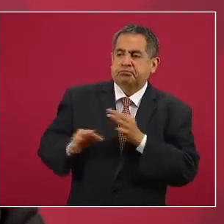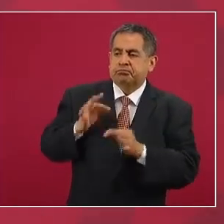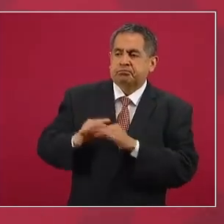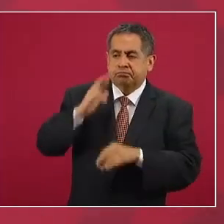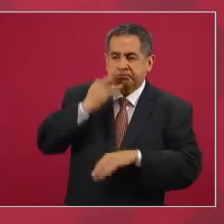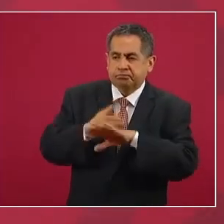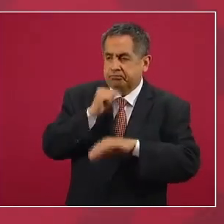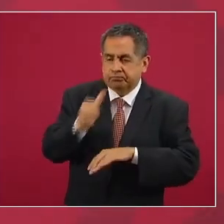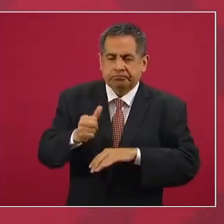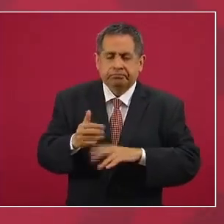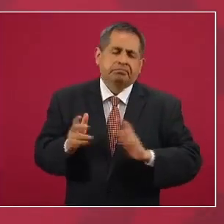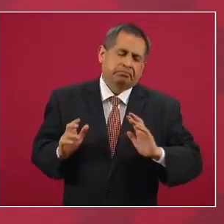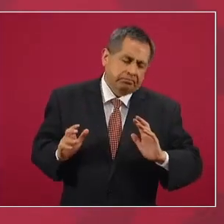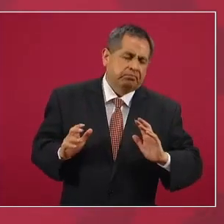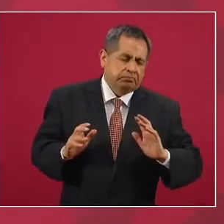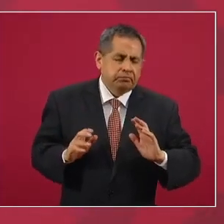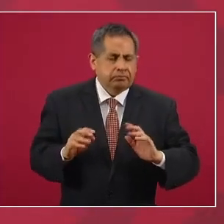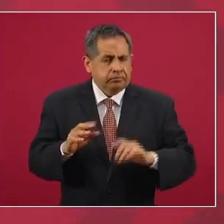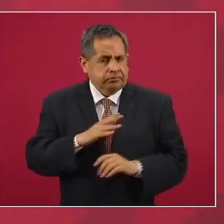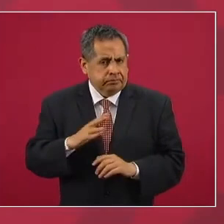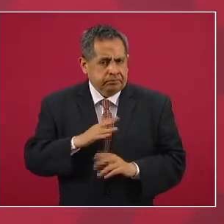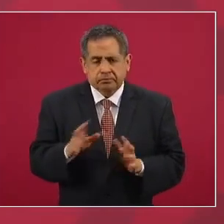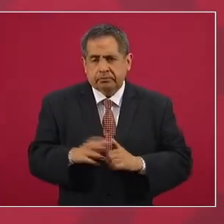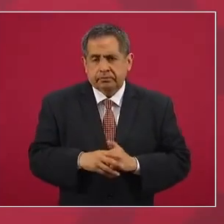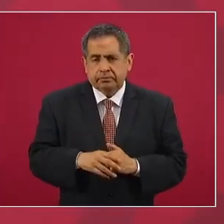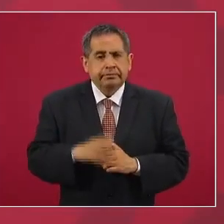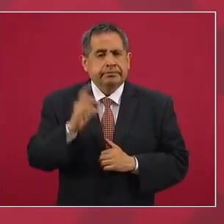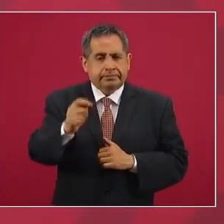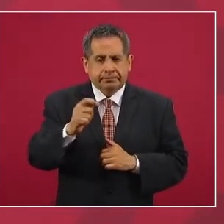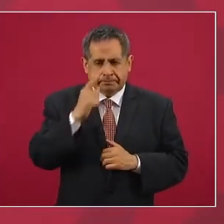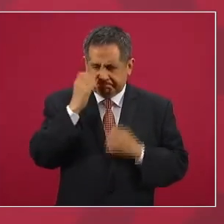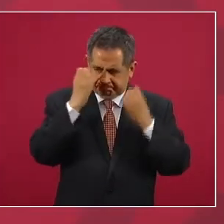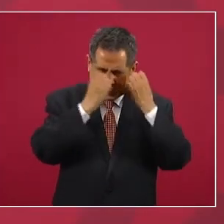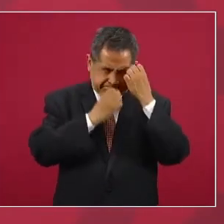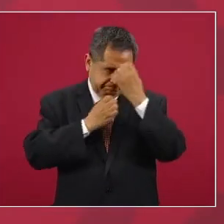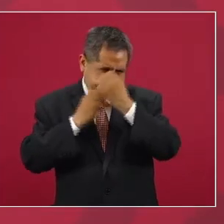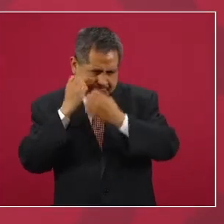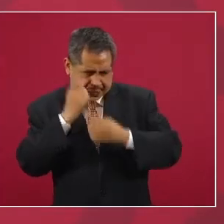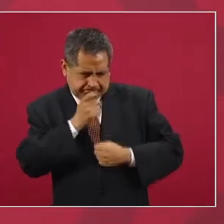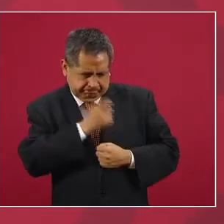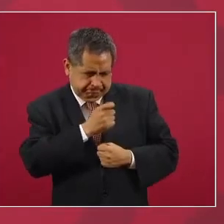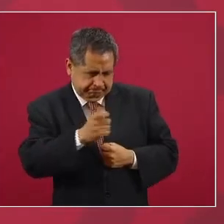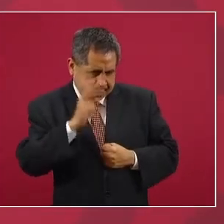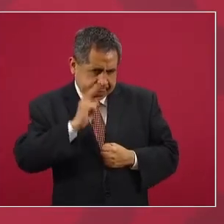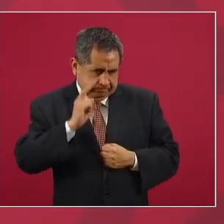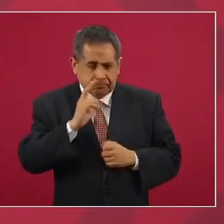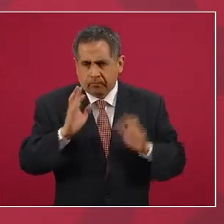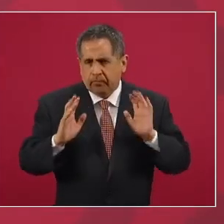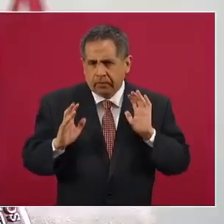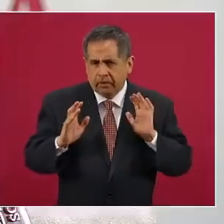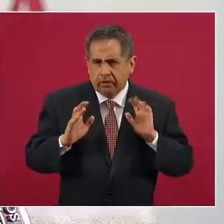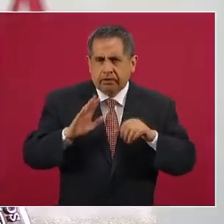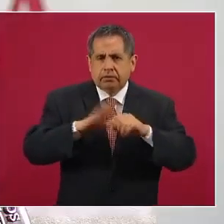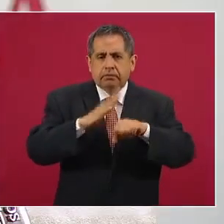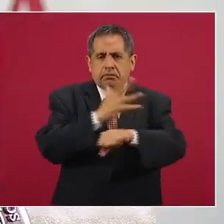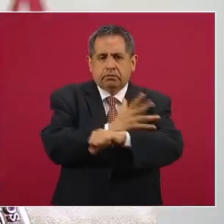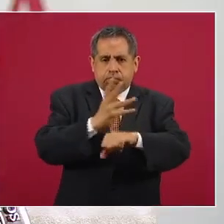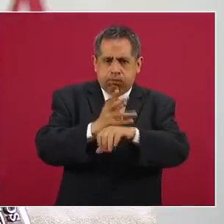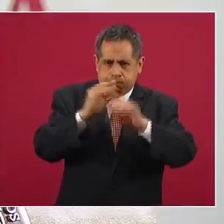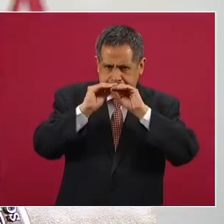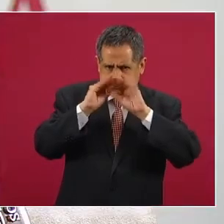responsabilidad. Entonces, que haya escrutinio, que haya